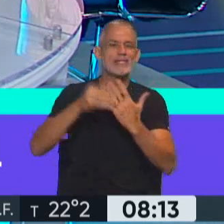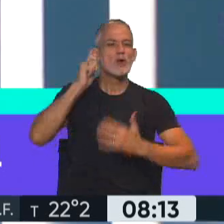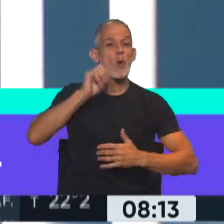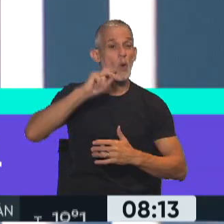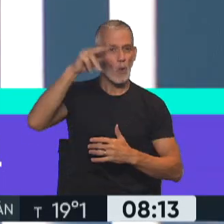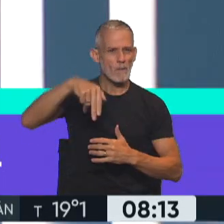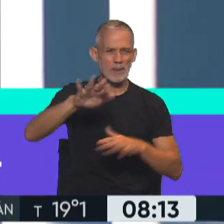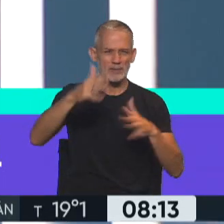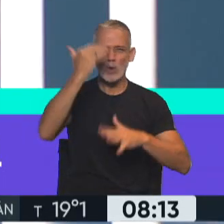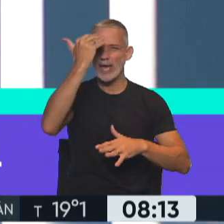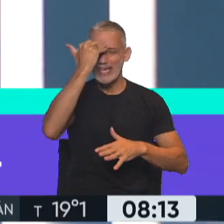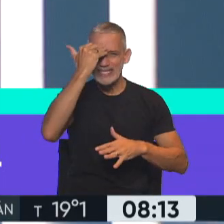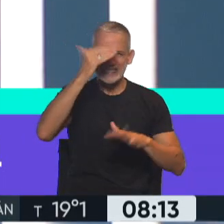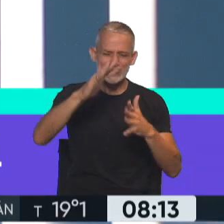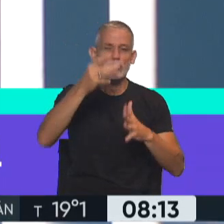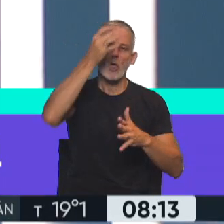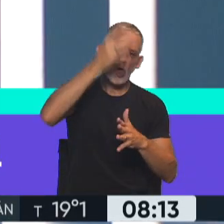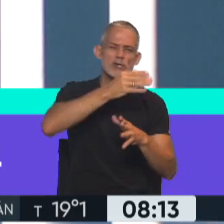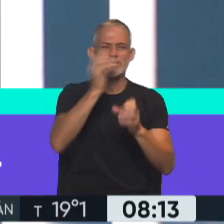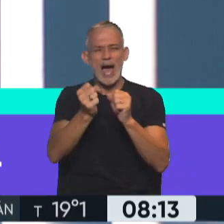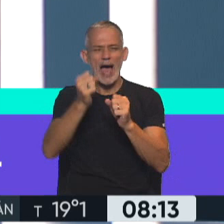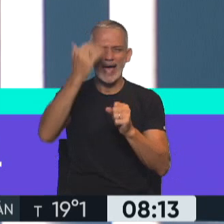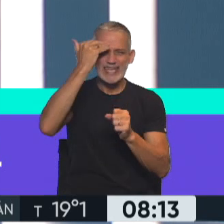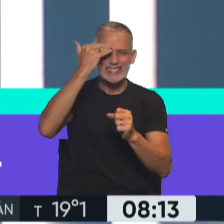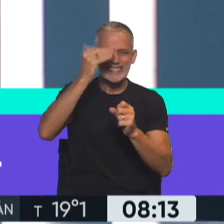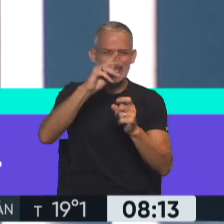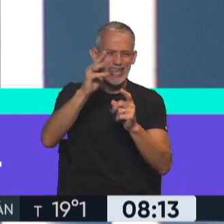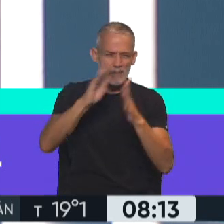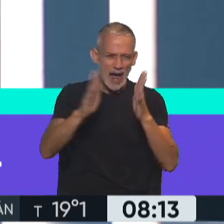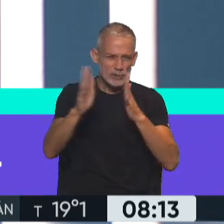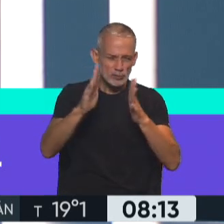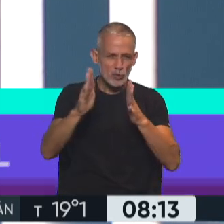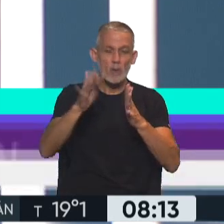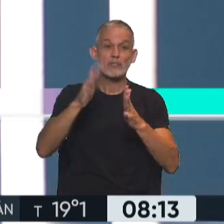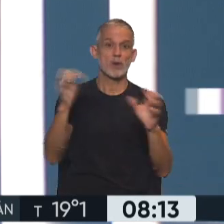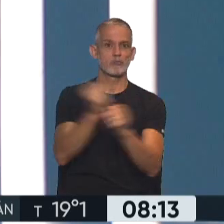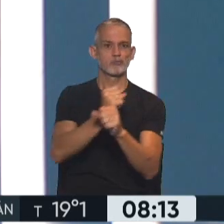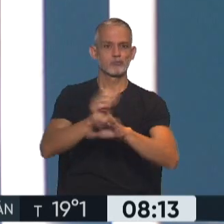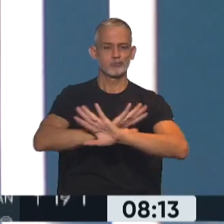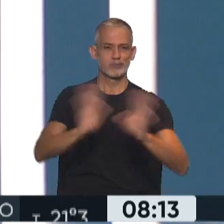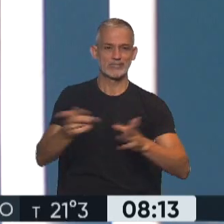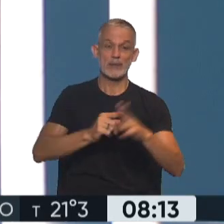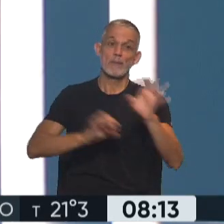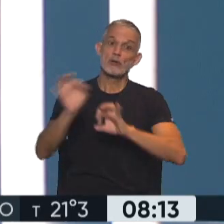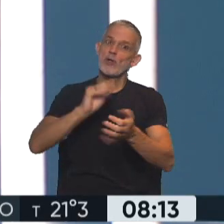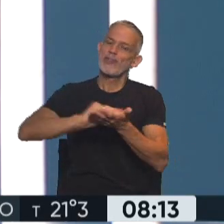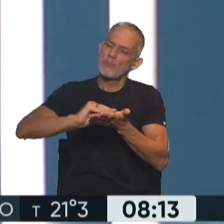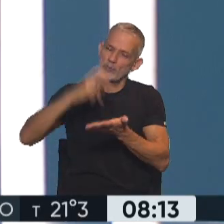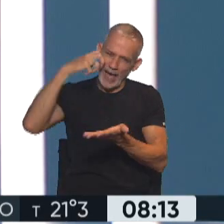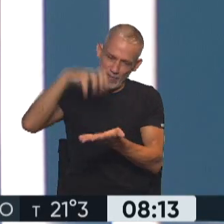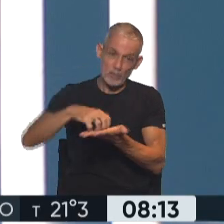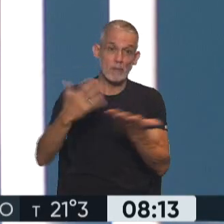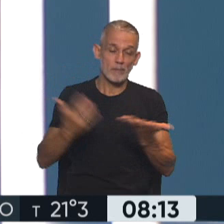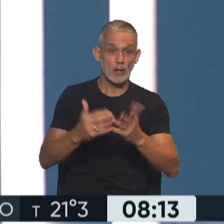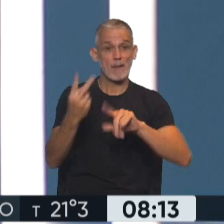y entre el 12 y el 15 de marzo tener aprobado por lo menos el proyecto en la Cámara de Diputados. ¿Por qué?